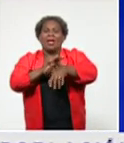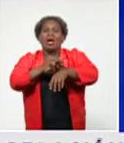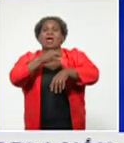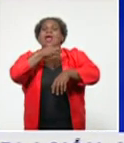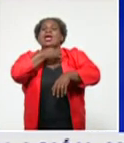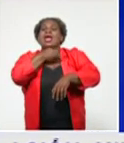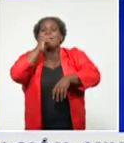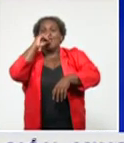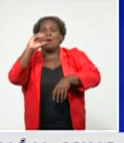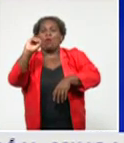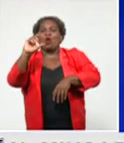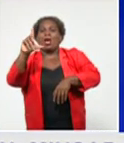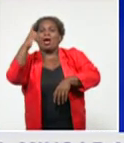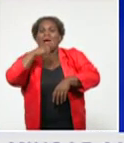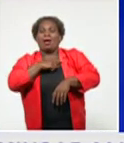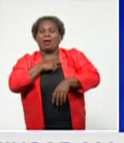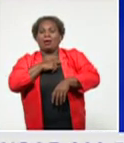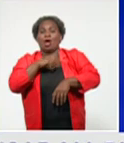se ha cobrado